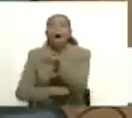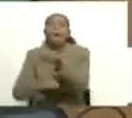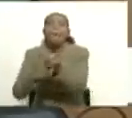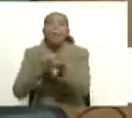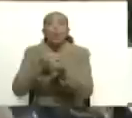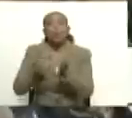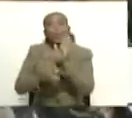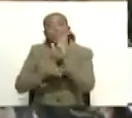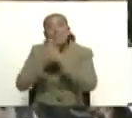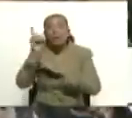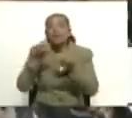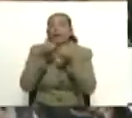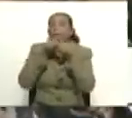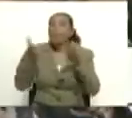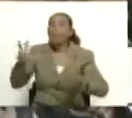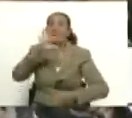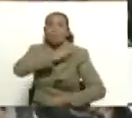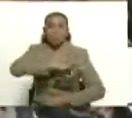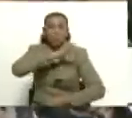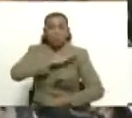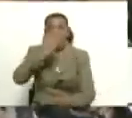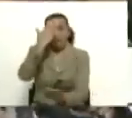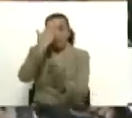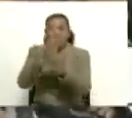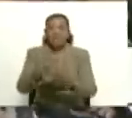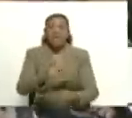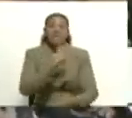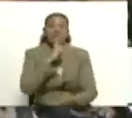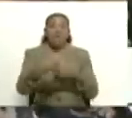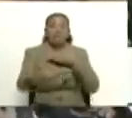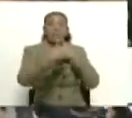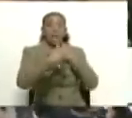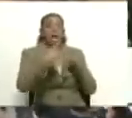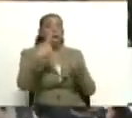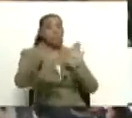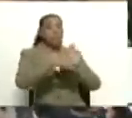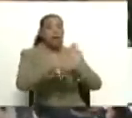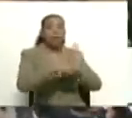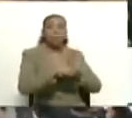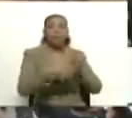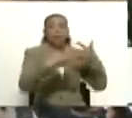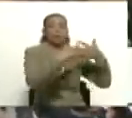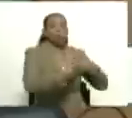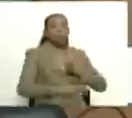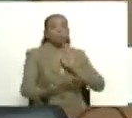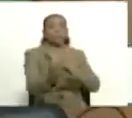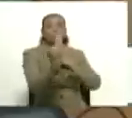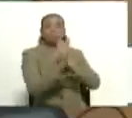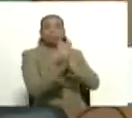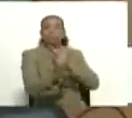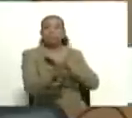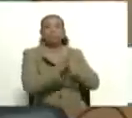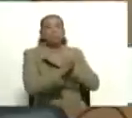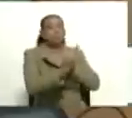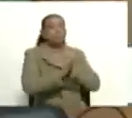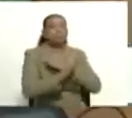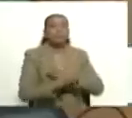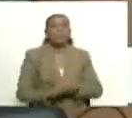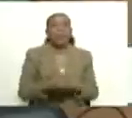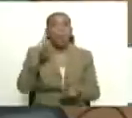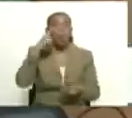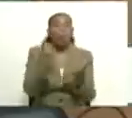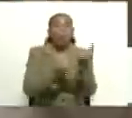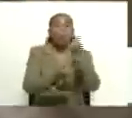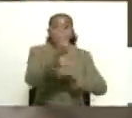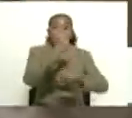pleno desarrollo y bienestar social frente al impacto negativo que ocasiona la imposición del bloqueo económico,